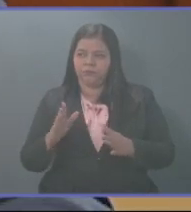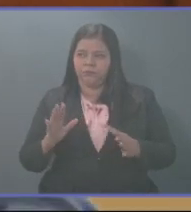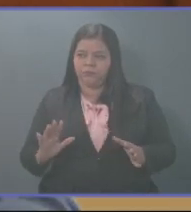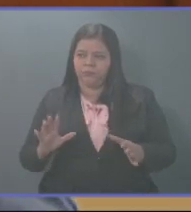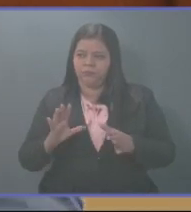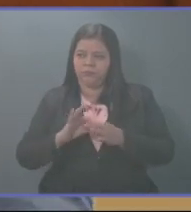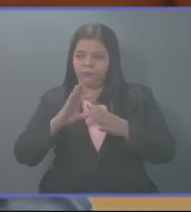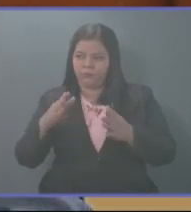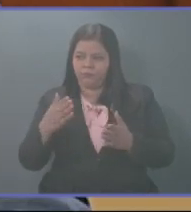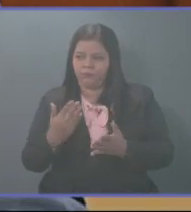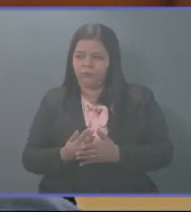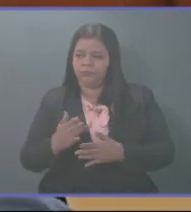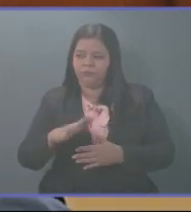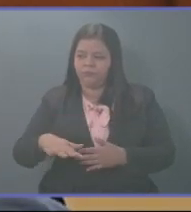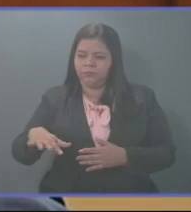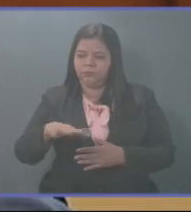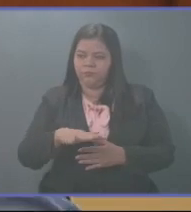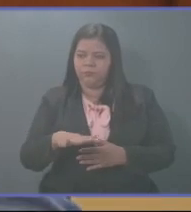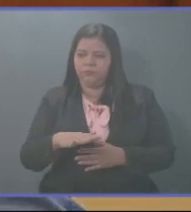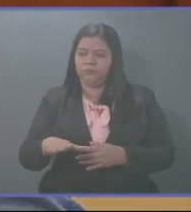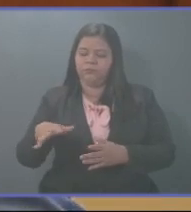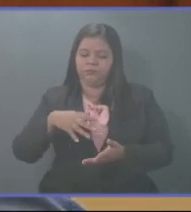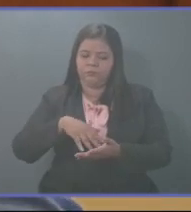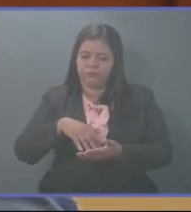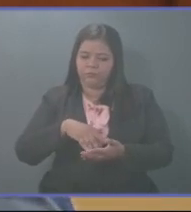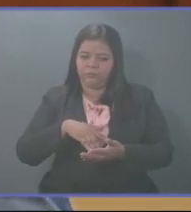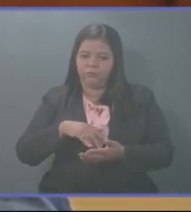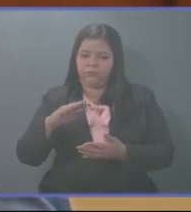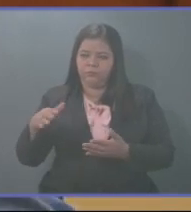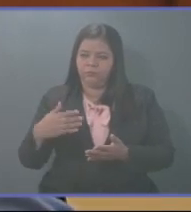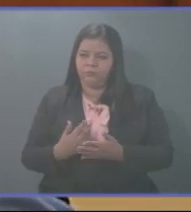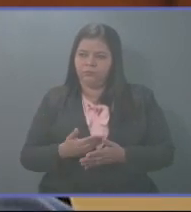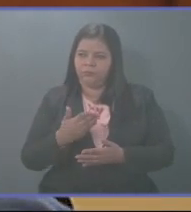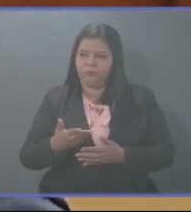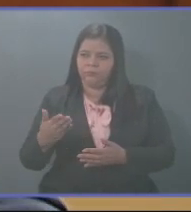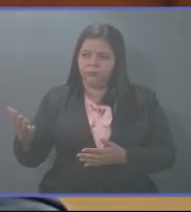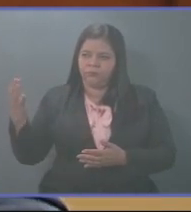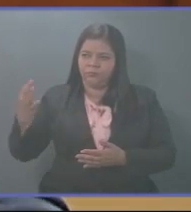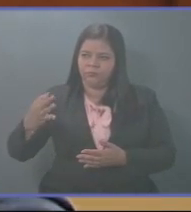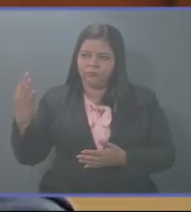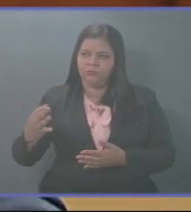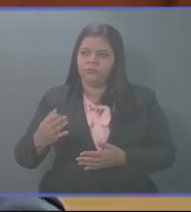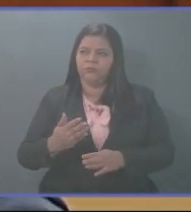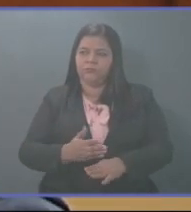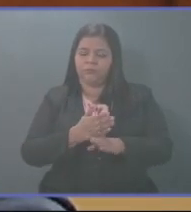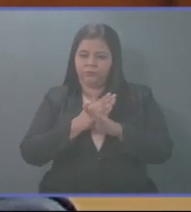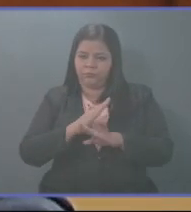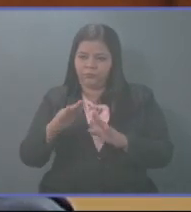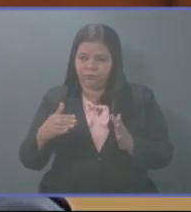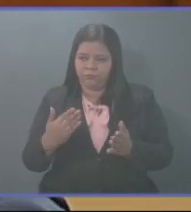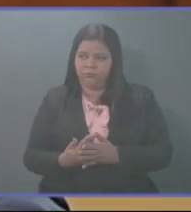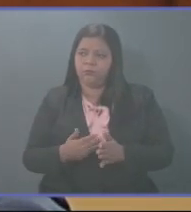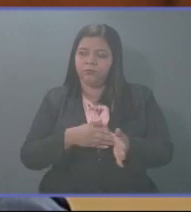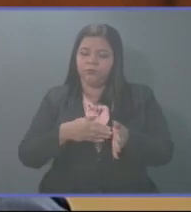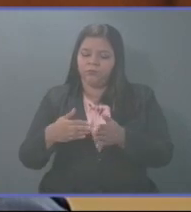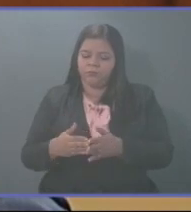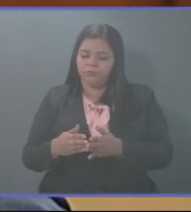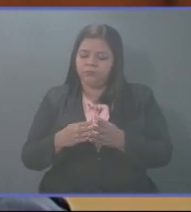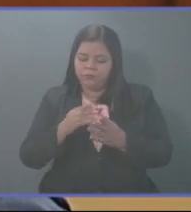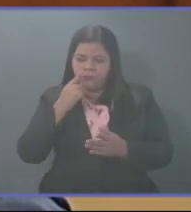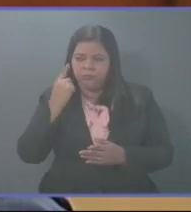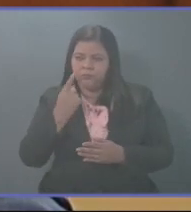circunstancias, localización, vulnerabilidades y necesidades de protección para empezar a encontrar